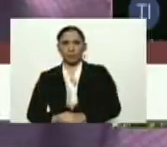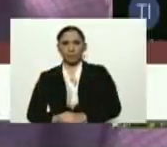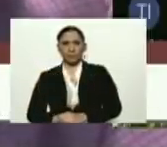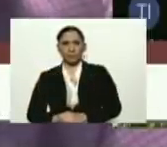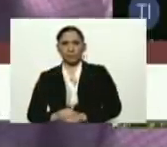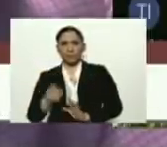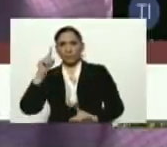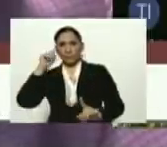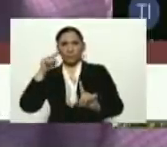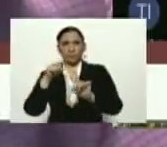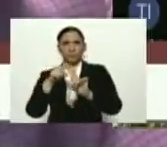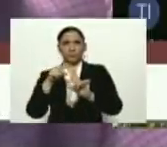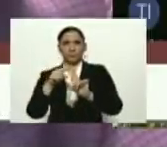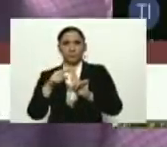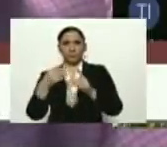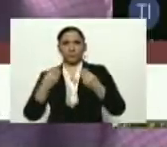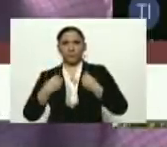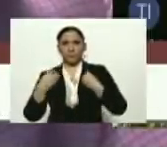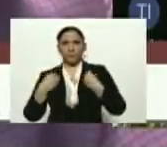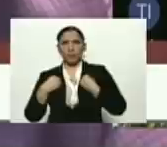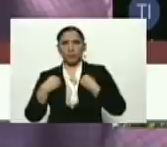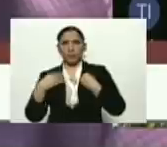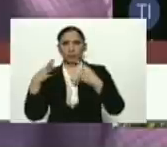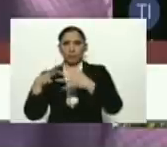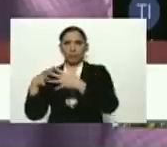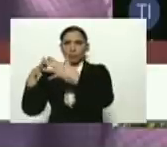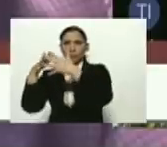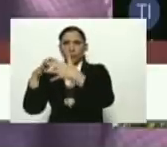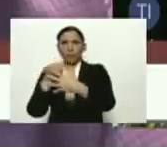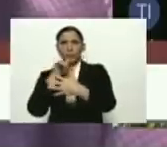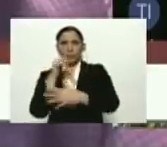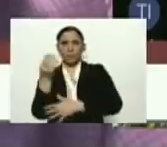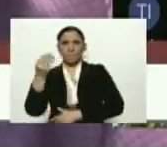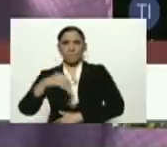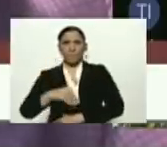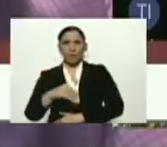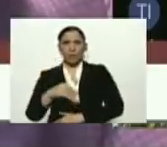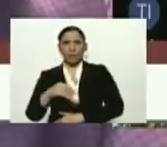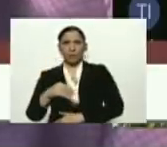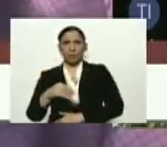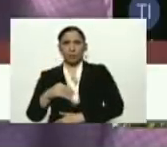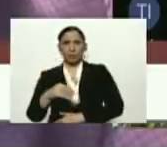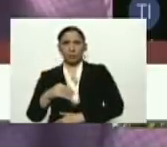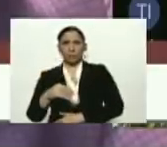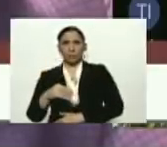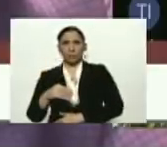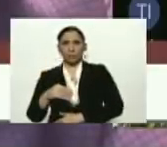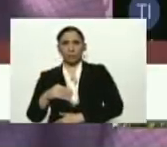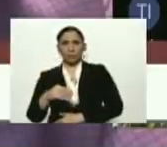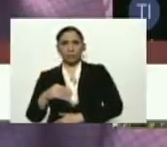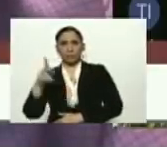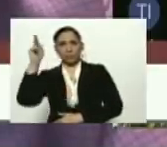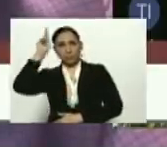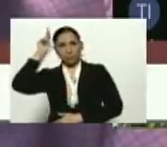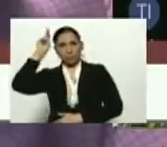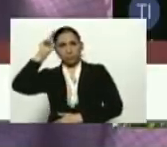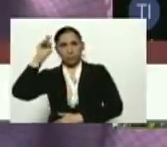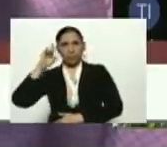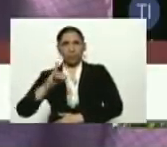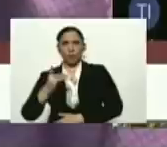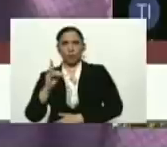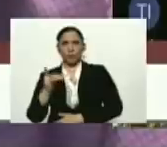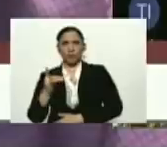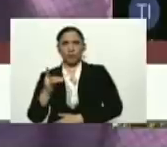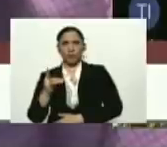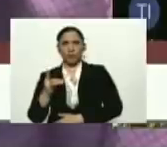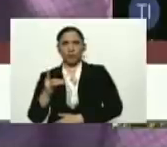meta de la línea norteamericana es que el MAS no puede volver al gobierno, ni Evo a Bolivia. Sin